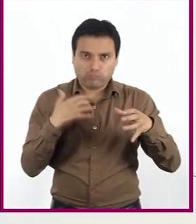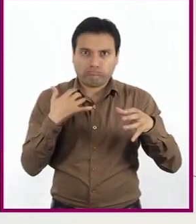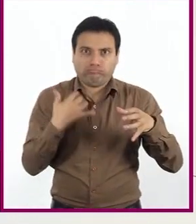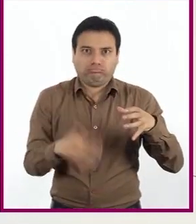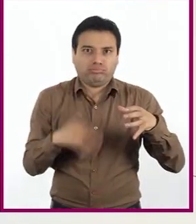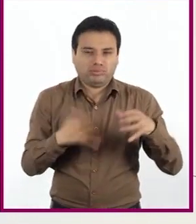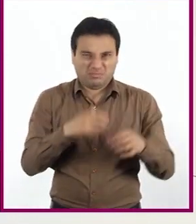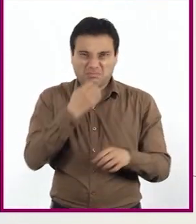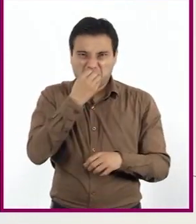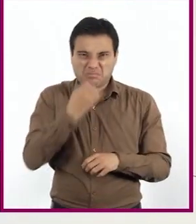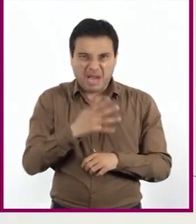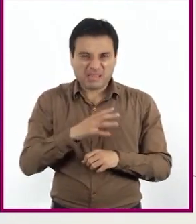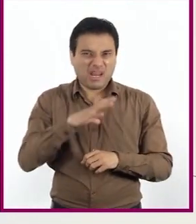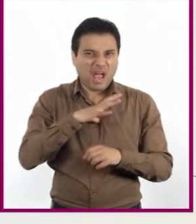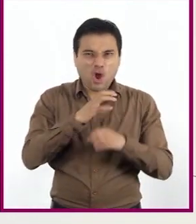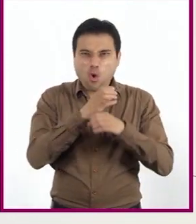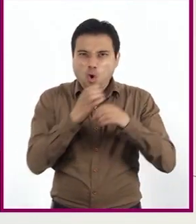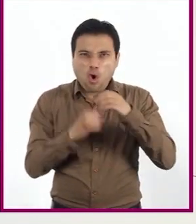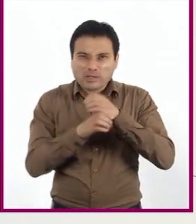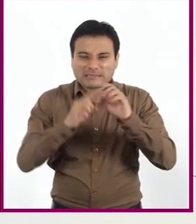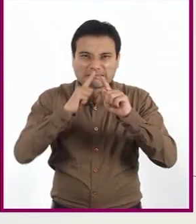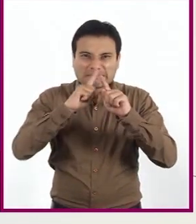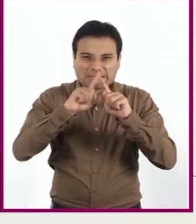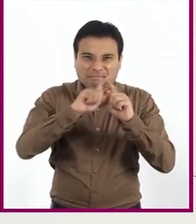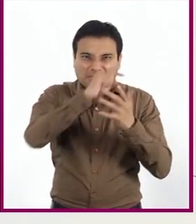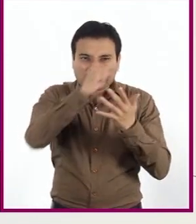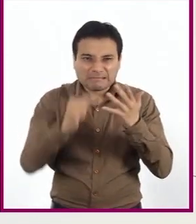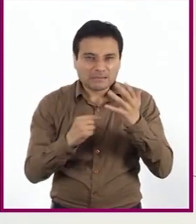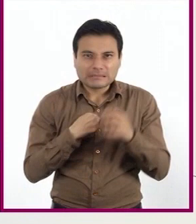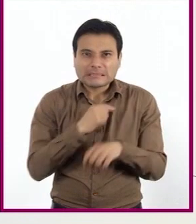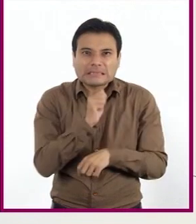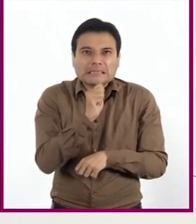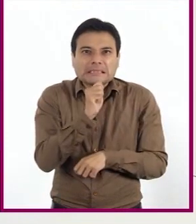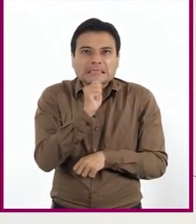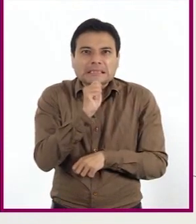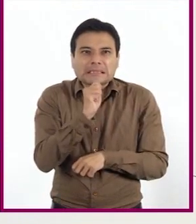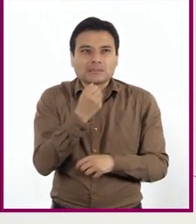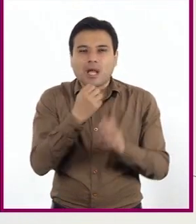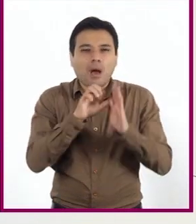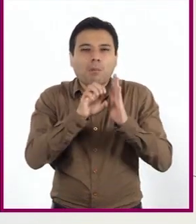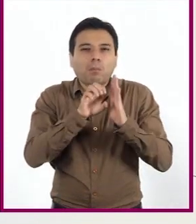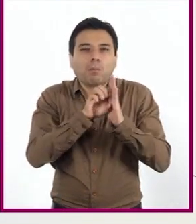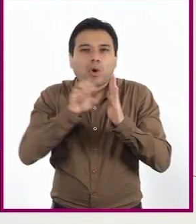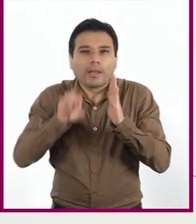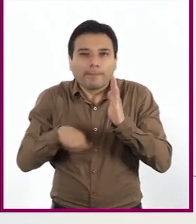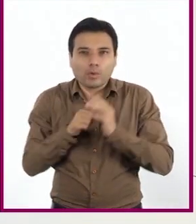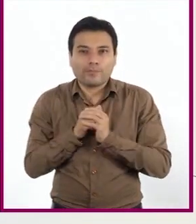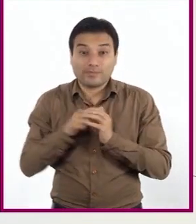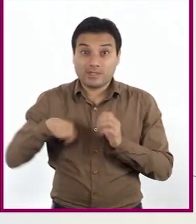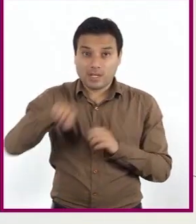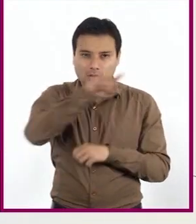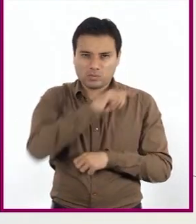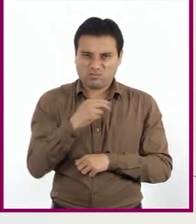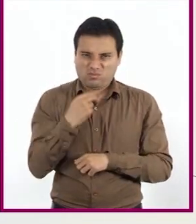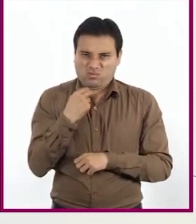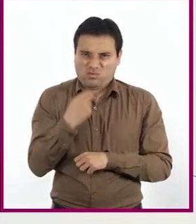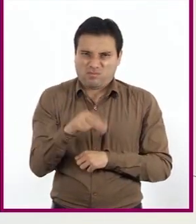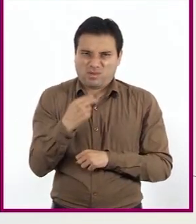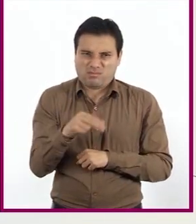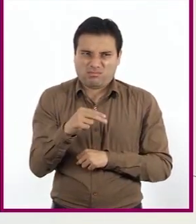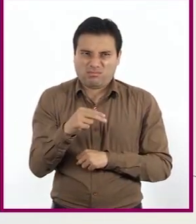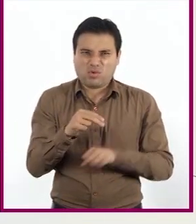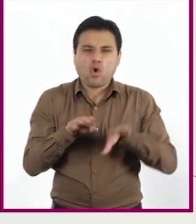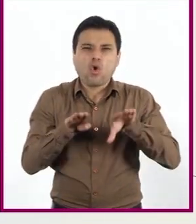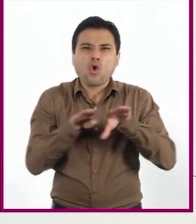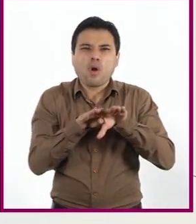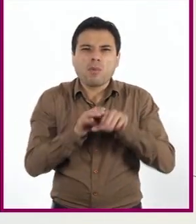muchos misterios que no hemos podido resolver, como por ejemplo la manera con que ellos se autonombraban, ya que el